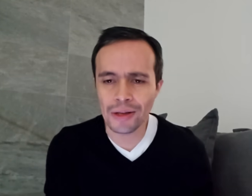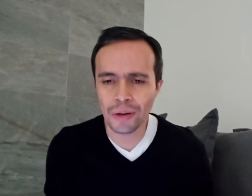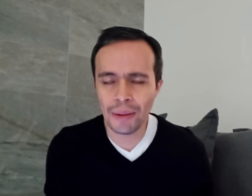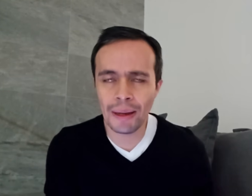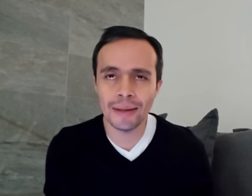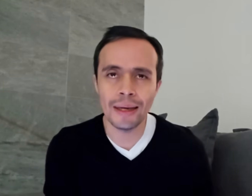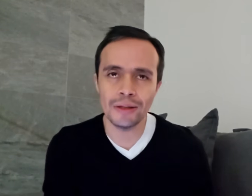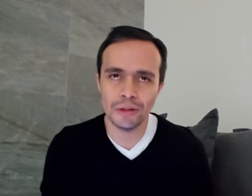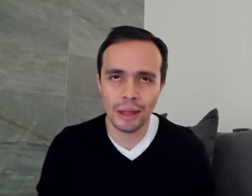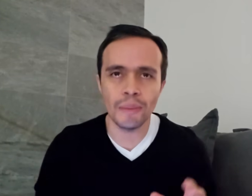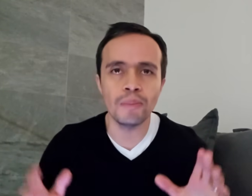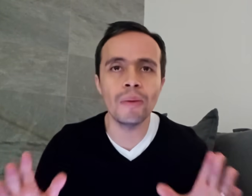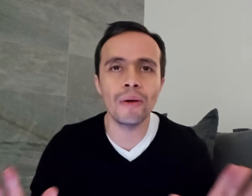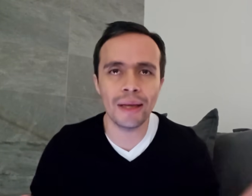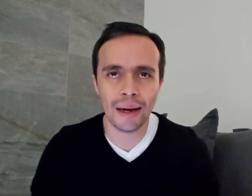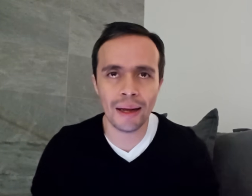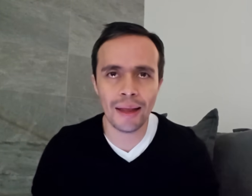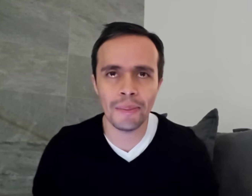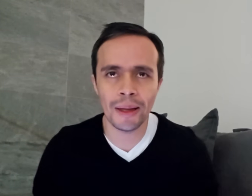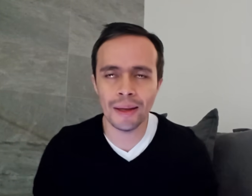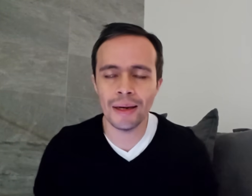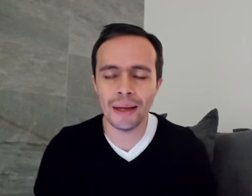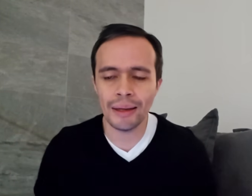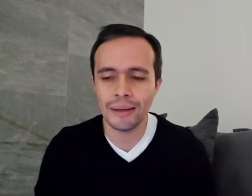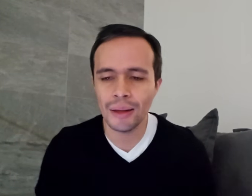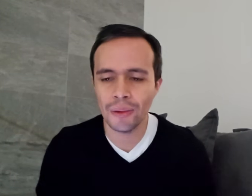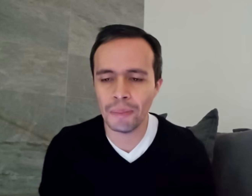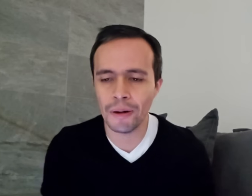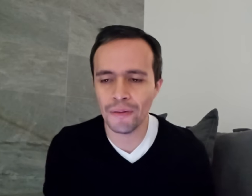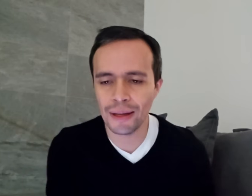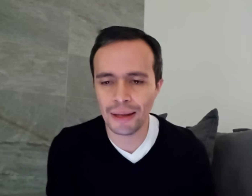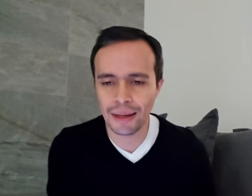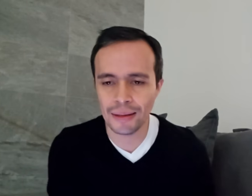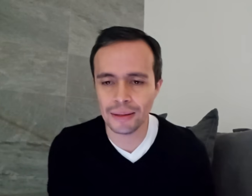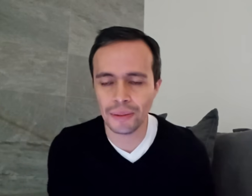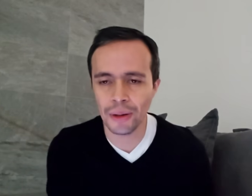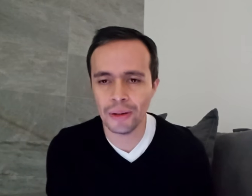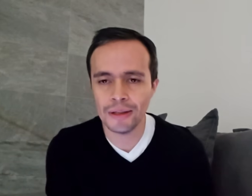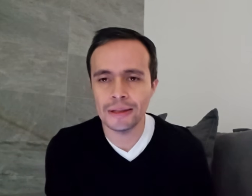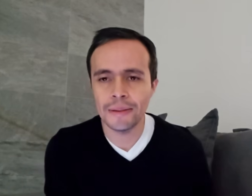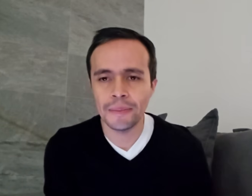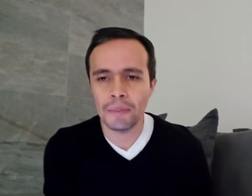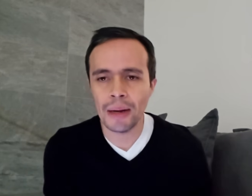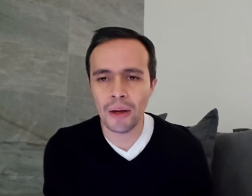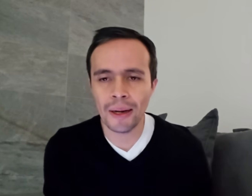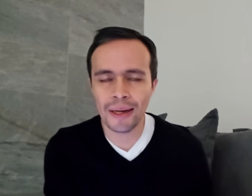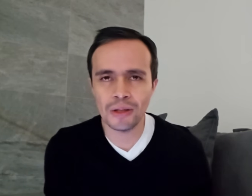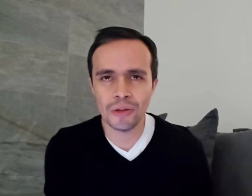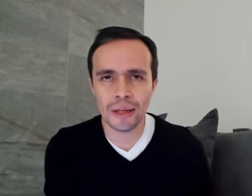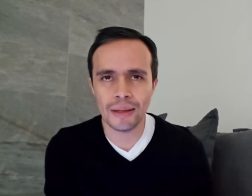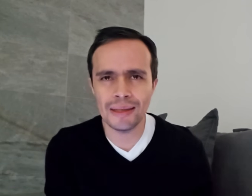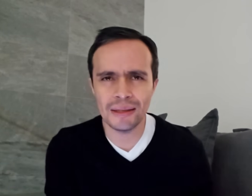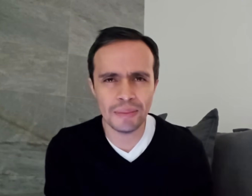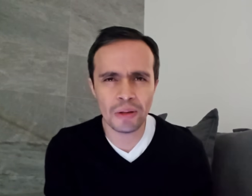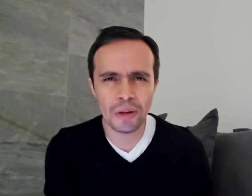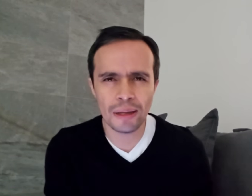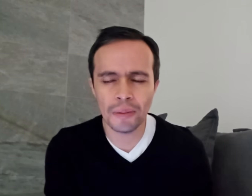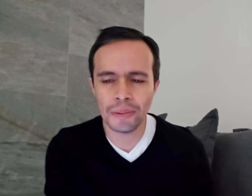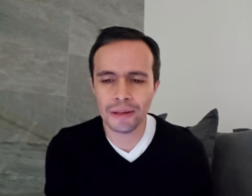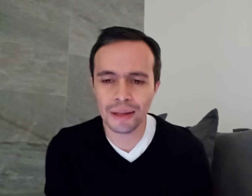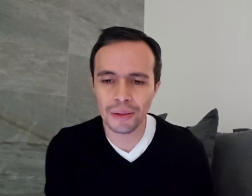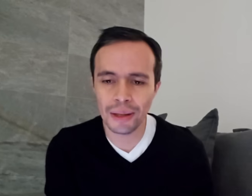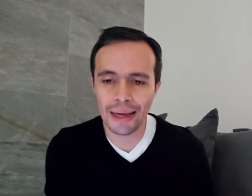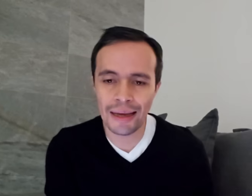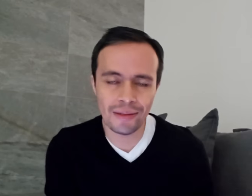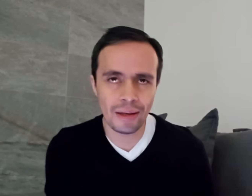él añoraba, eso sí, moderadamente la dictadura perfecta que describió Mario Vargas Llosa, el sistema